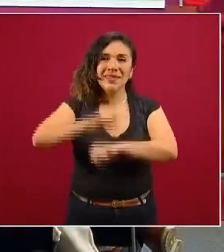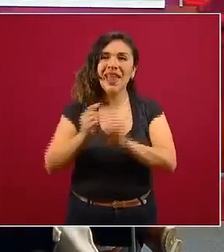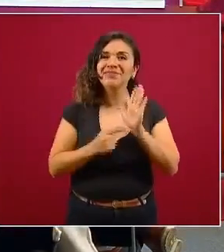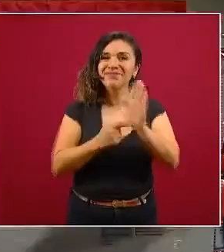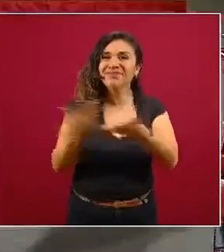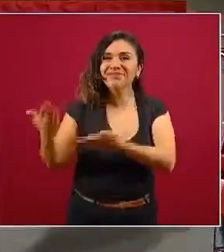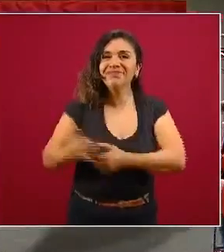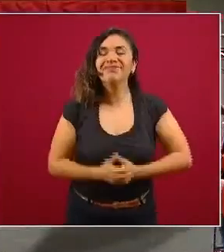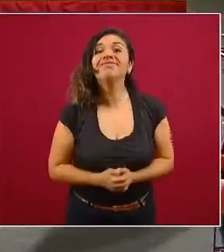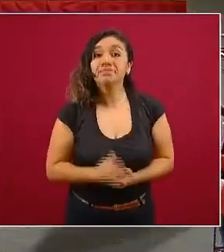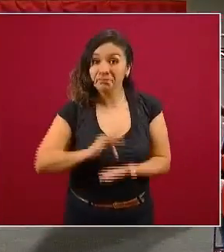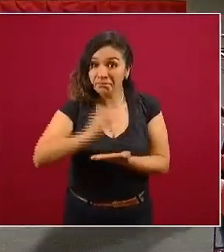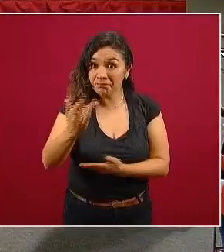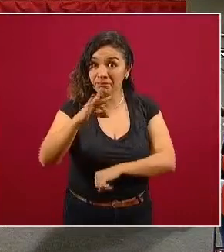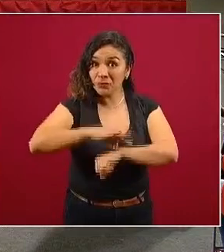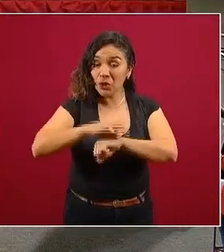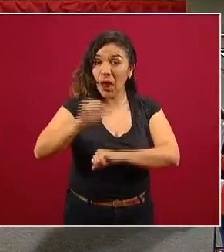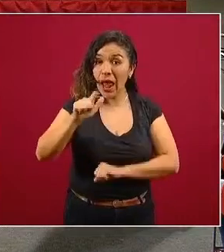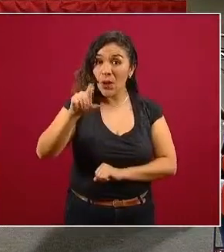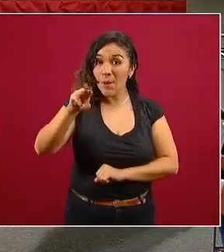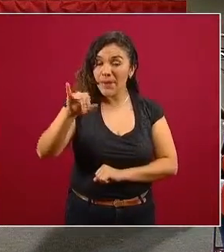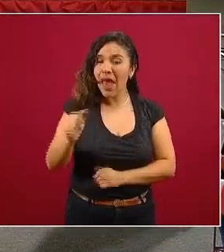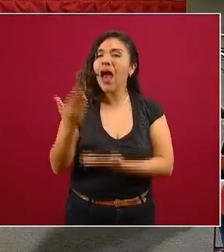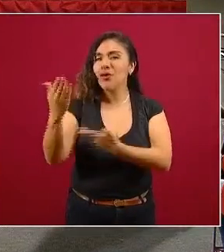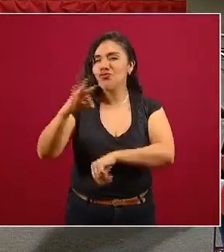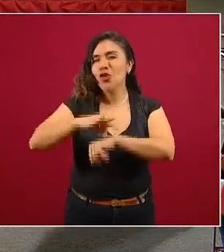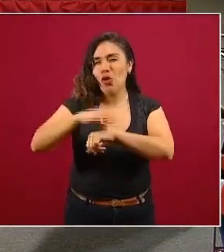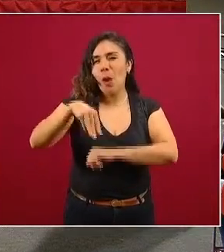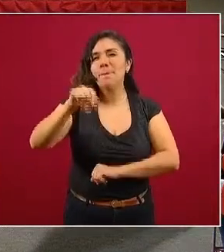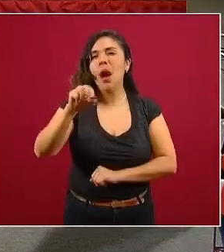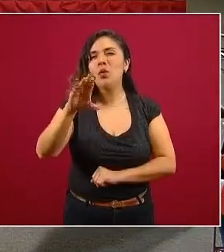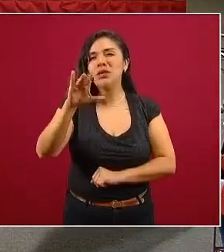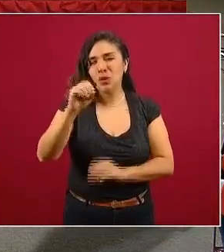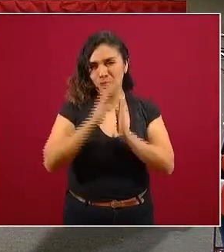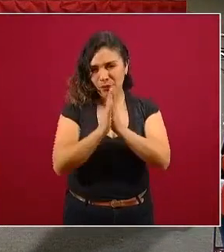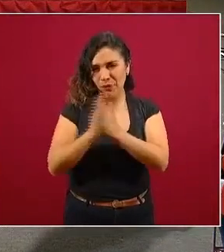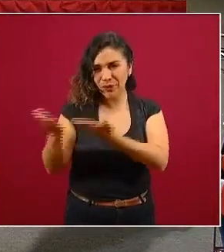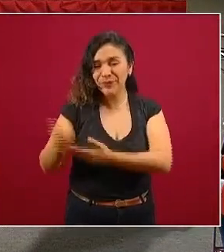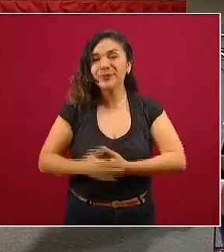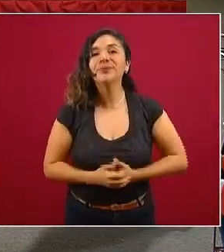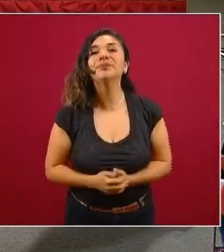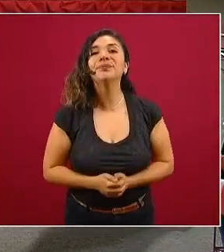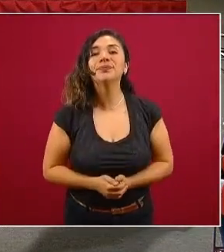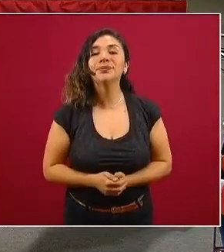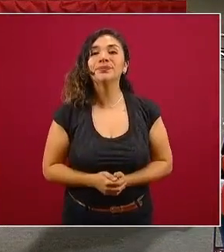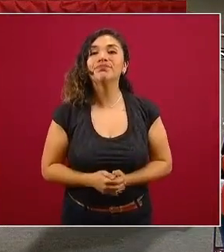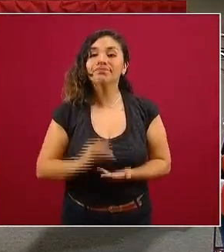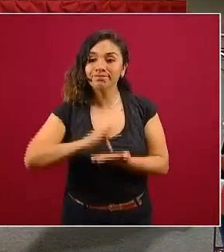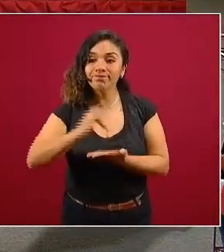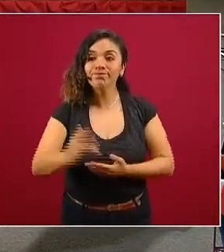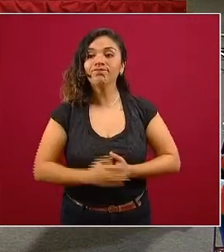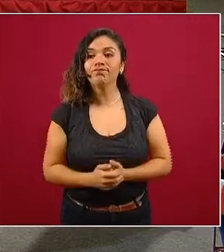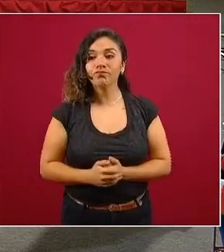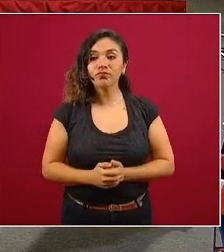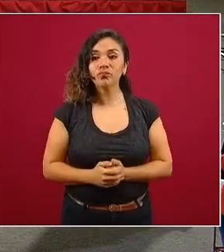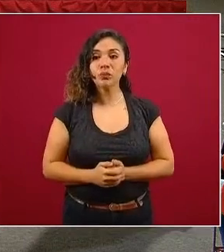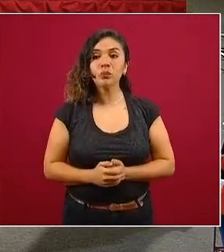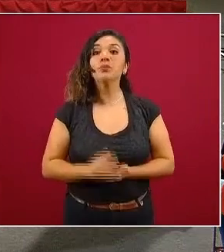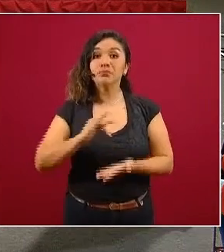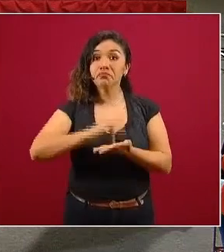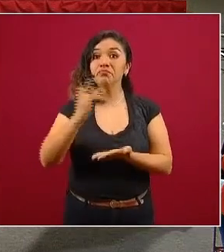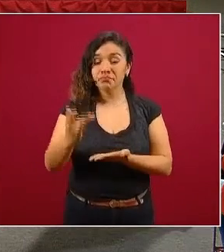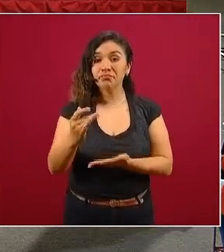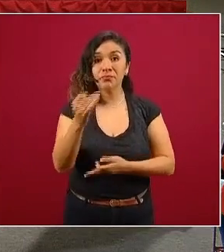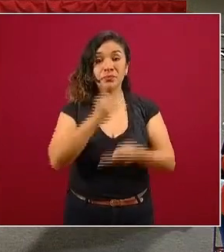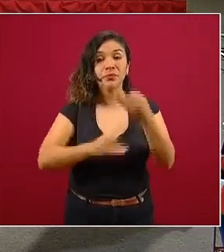noche. Gracias, doctor Salomía. Doctor Mauricio Hernández, si es tan amable de presentarnos. Muchas gracias. Muchas gracias, secretario.